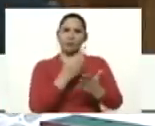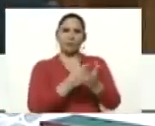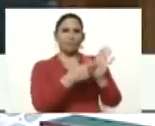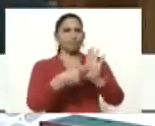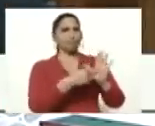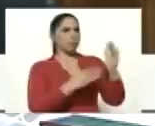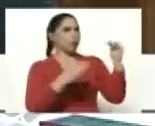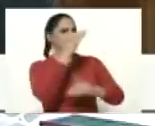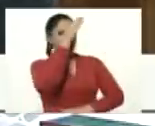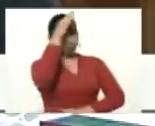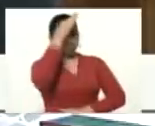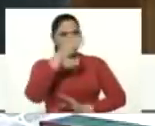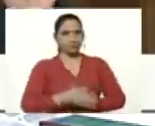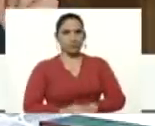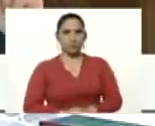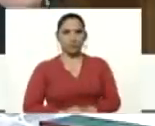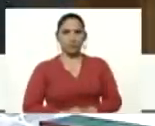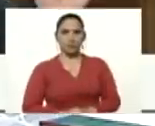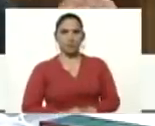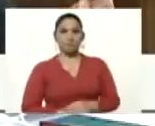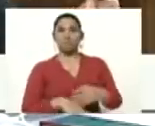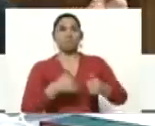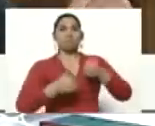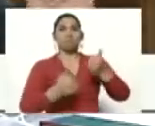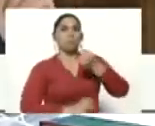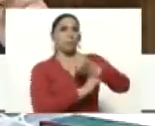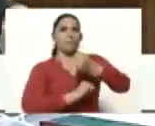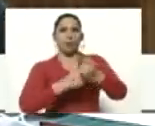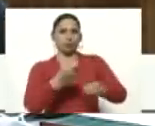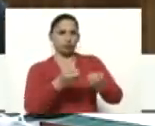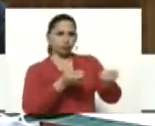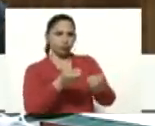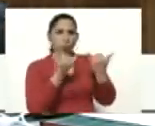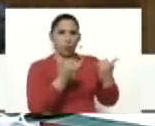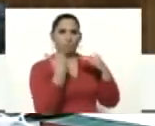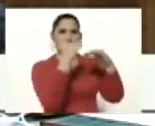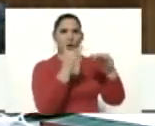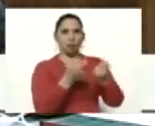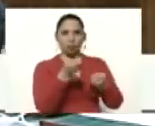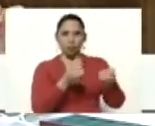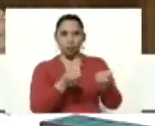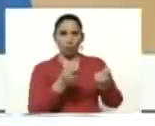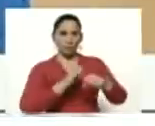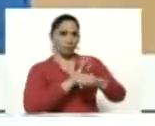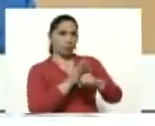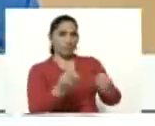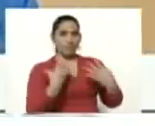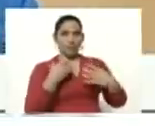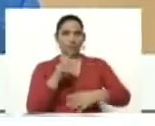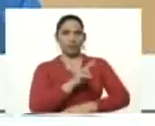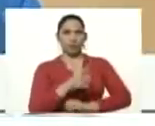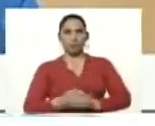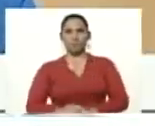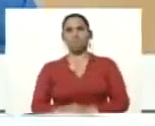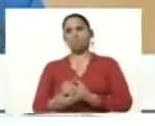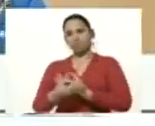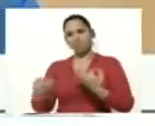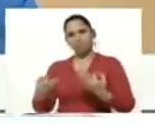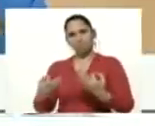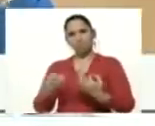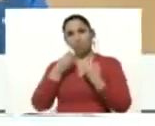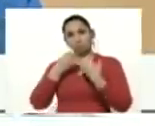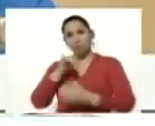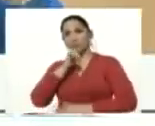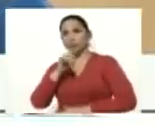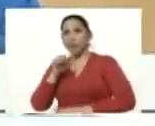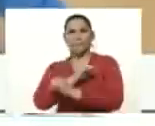una alta conciencia, presidente, que es el basamento del control en esta fase del control de la pandemia en Venezuela. Correcto, vamos a mantener muy bien informado